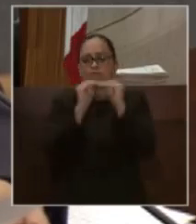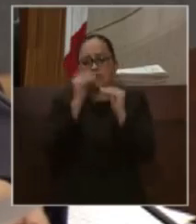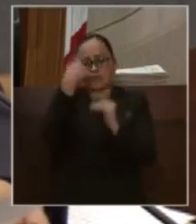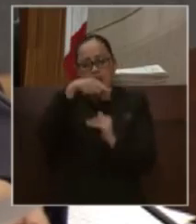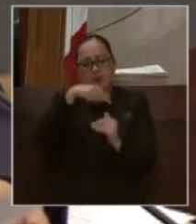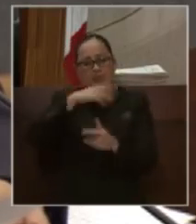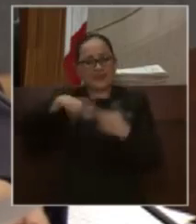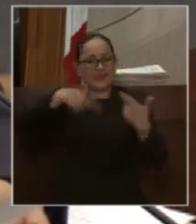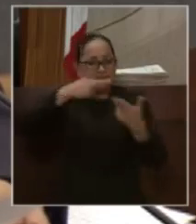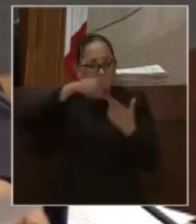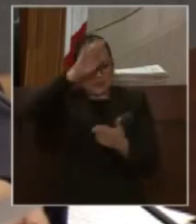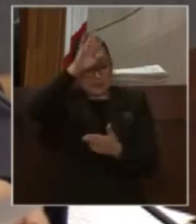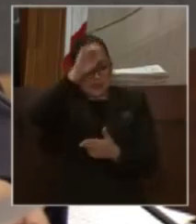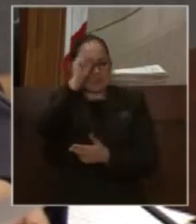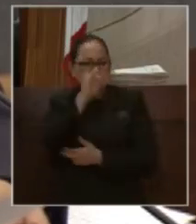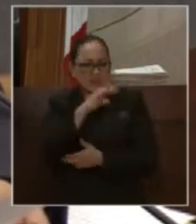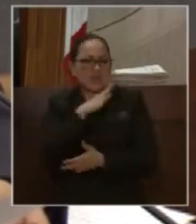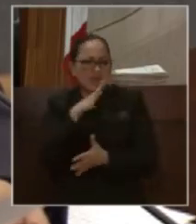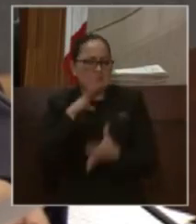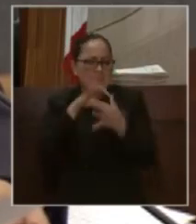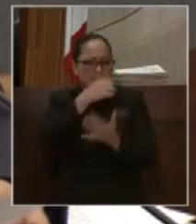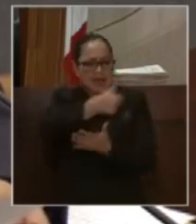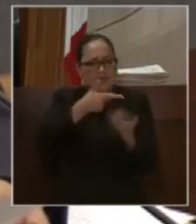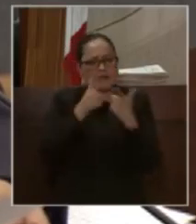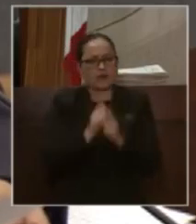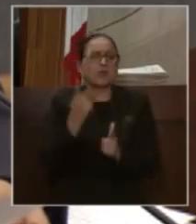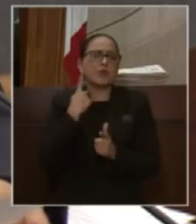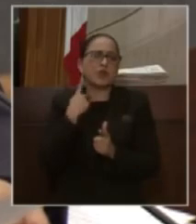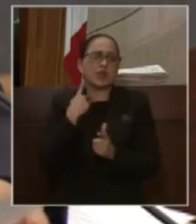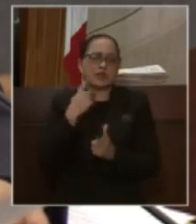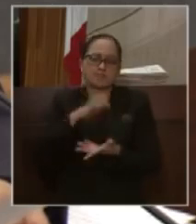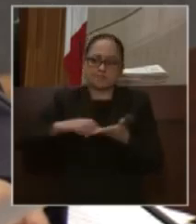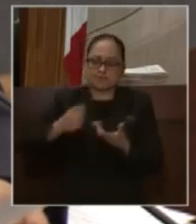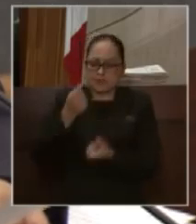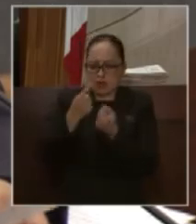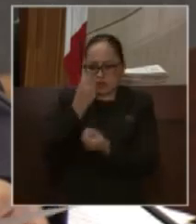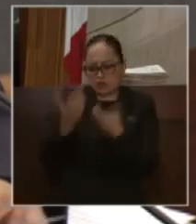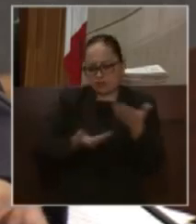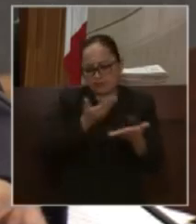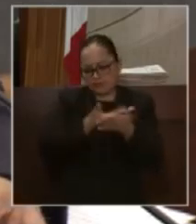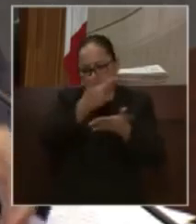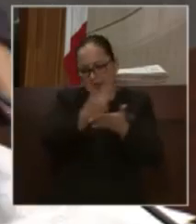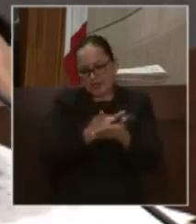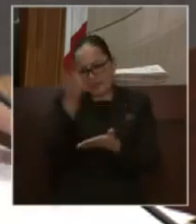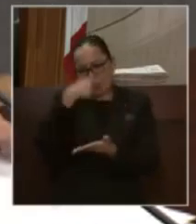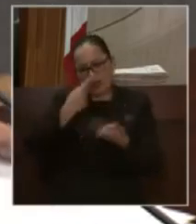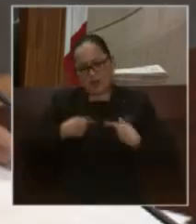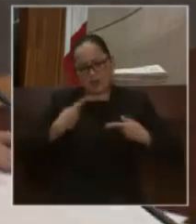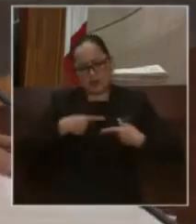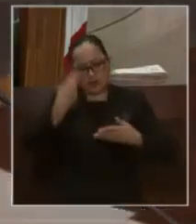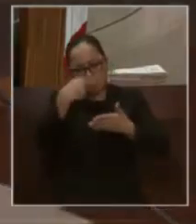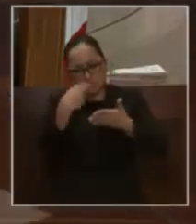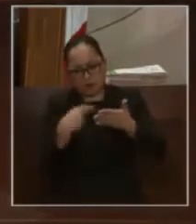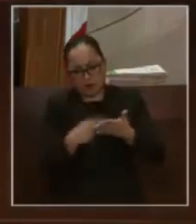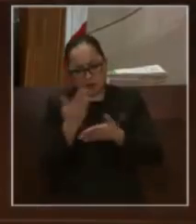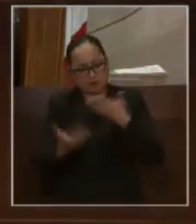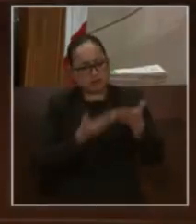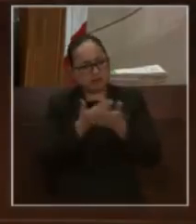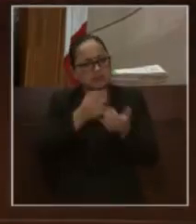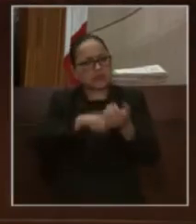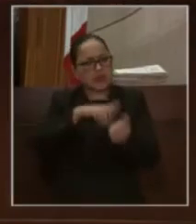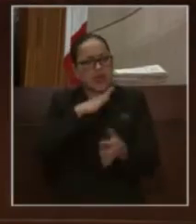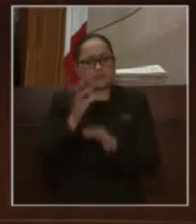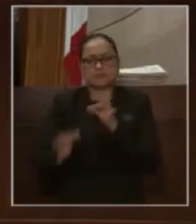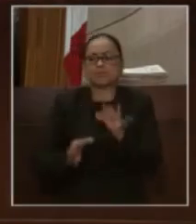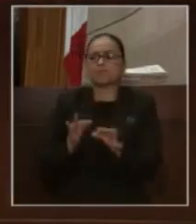asignado por la Sala Regional a cada partido político y asignándolas a las personas que se precisan en el proyecto. Es la cuenta, maestra.